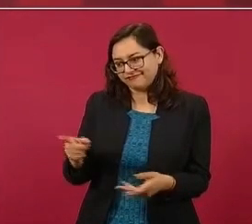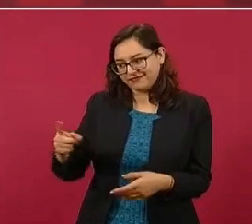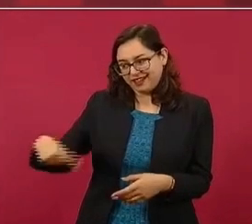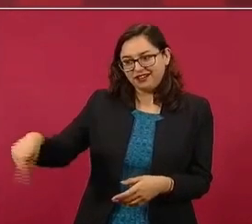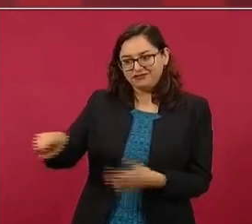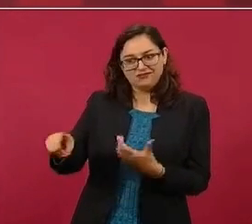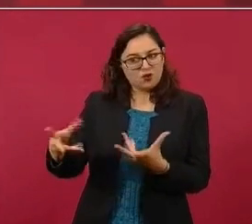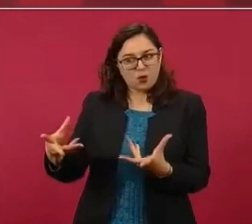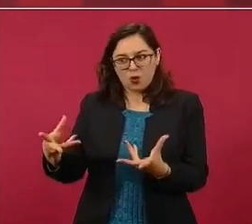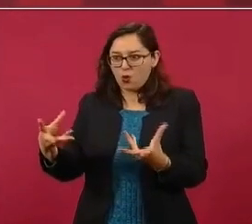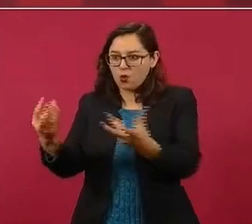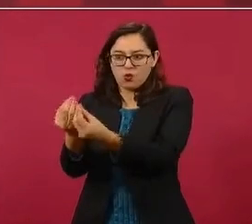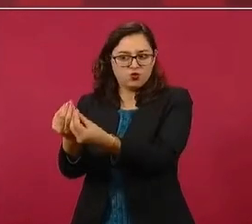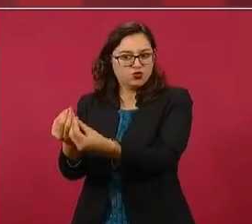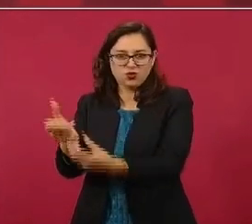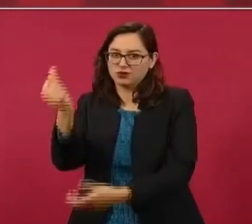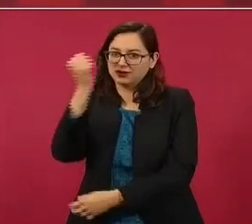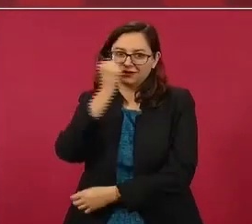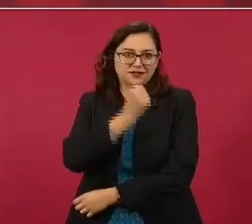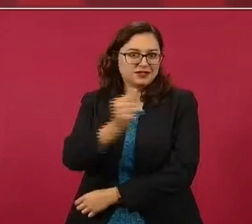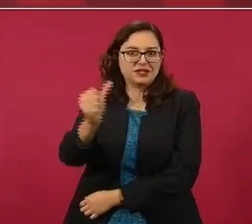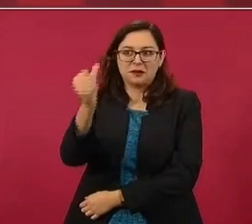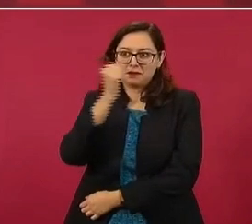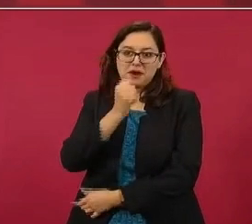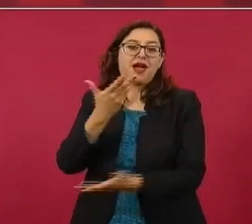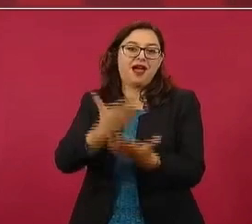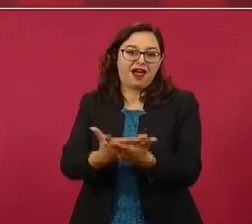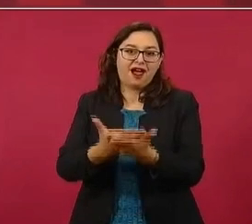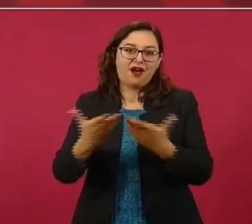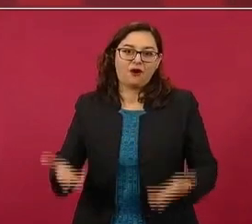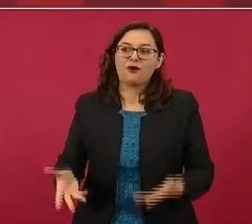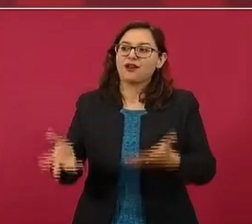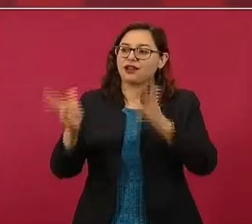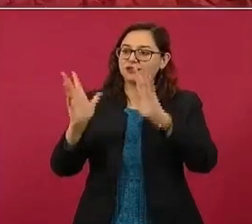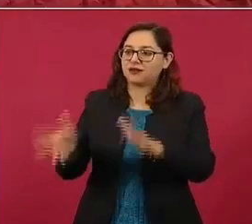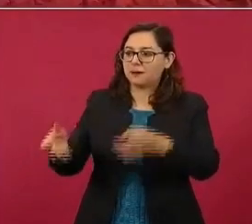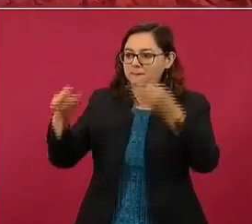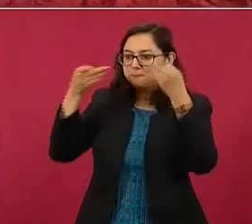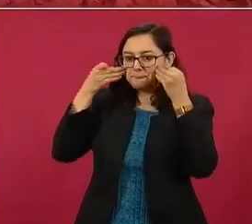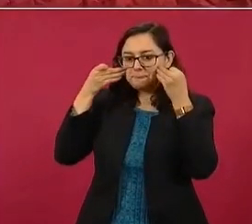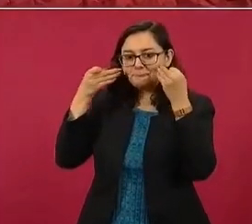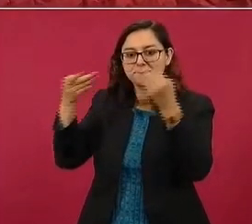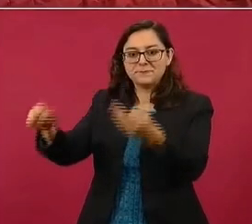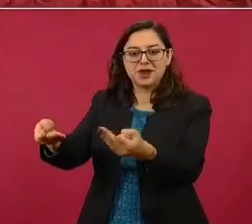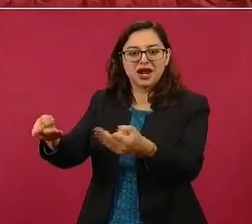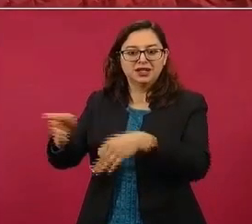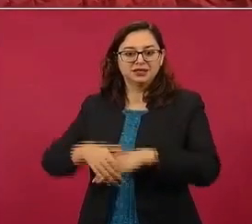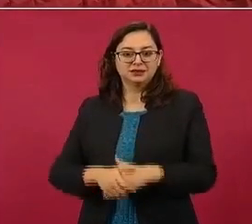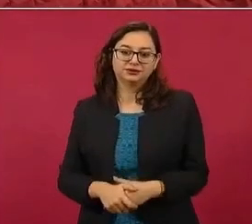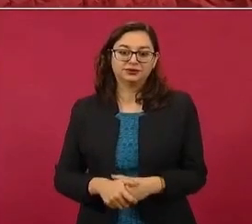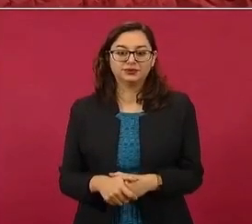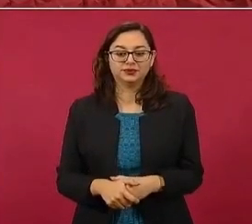que se han agrupado en contra de lo que nosotros representamos.